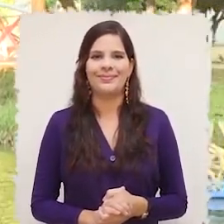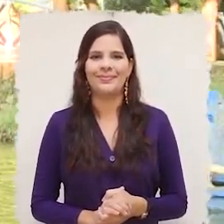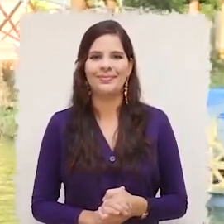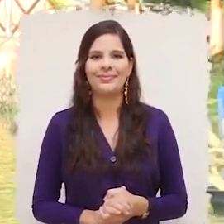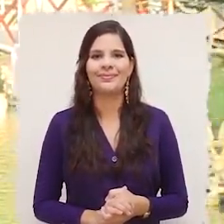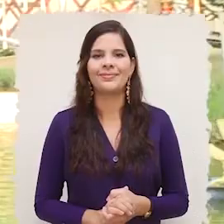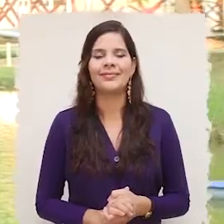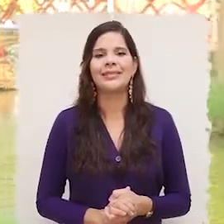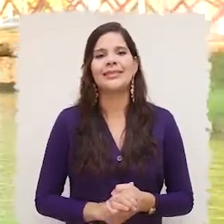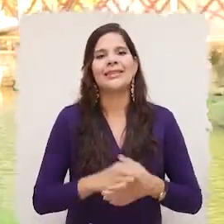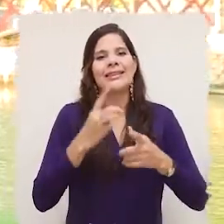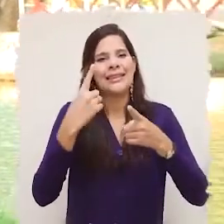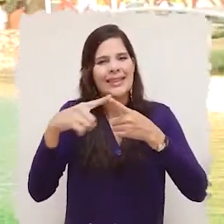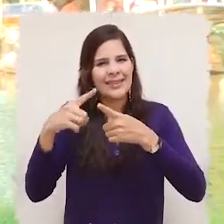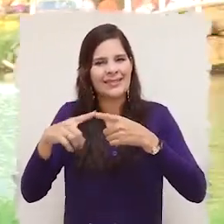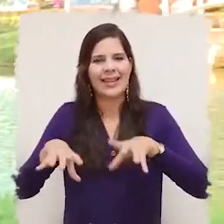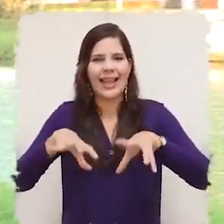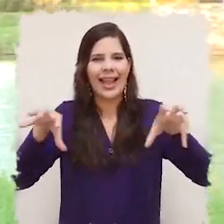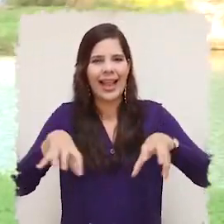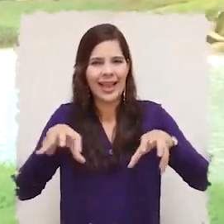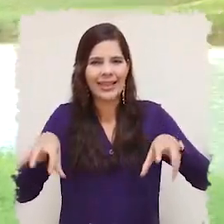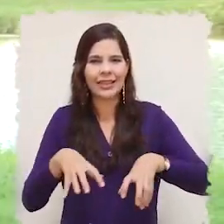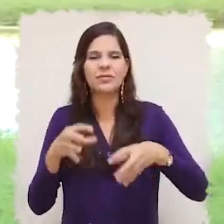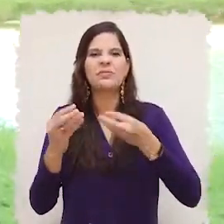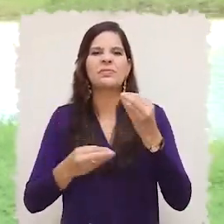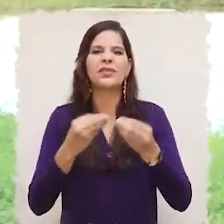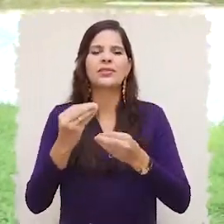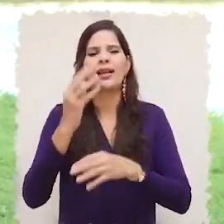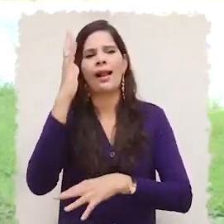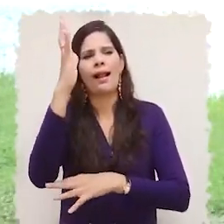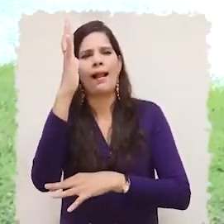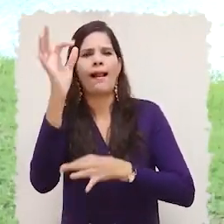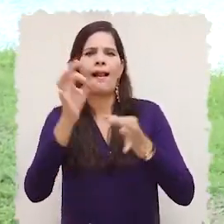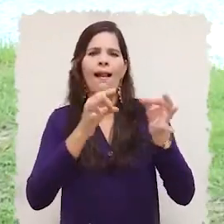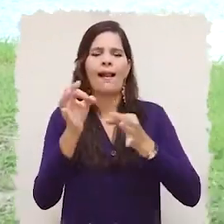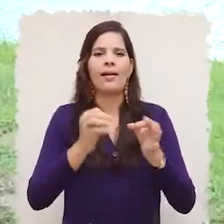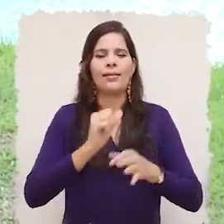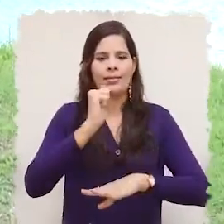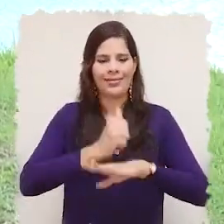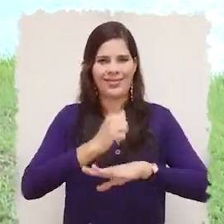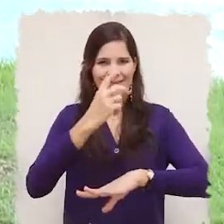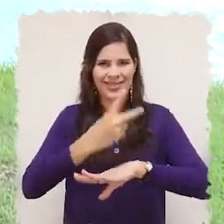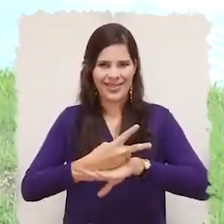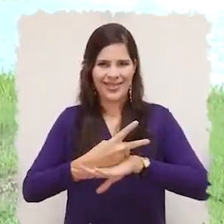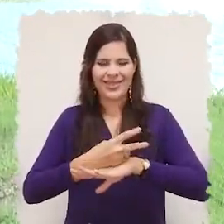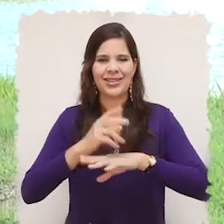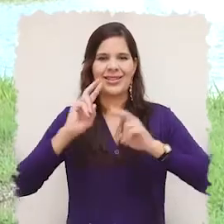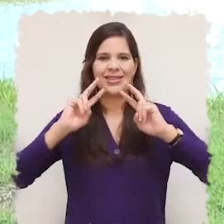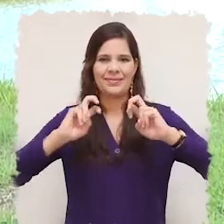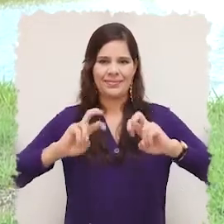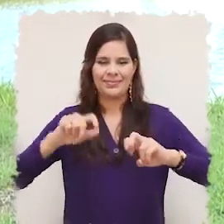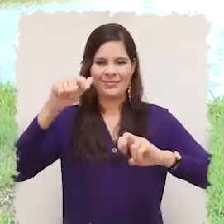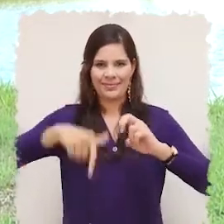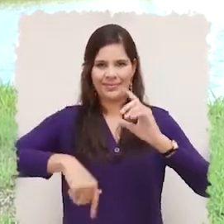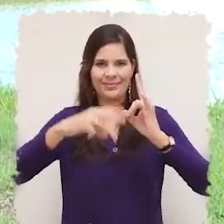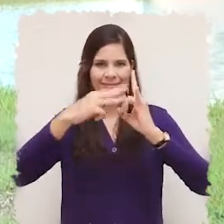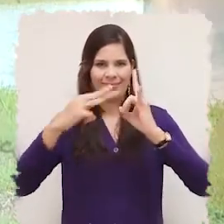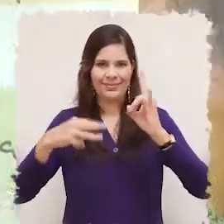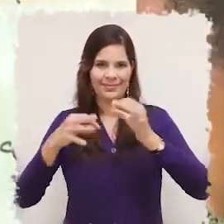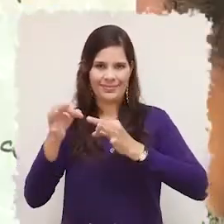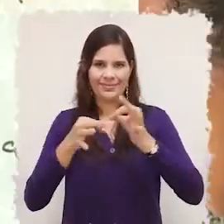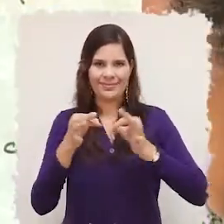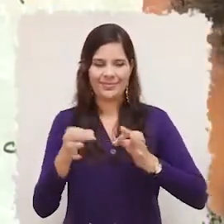Destacando medio centenar de actividades, se llevó a cabo la rendición pública de cuentas de la Vicerrectoría de Investigación de la Universidad del